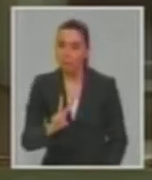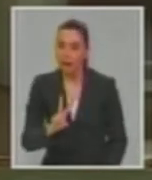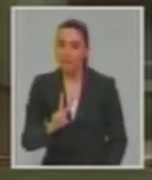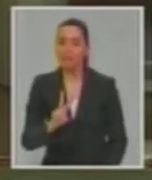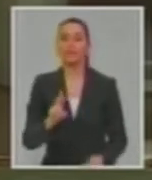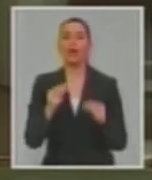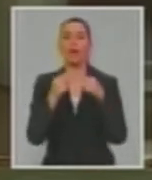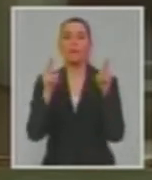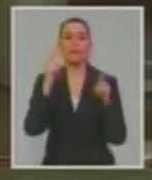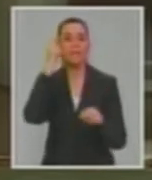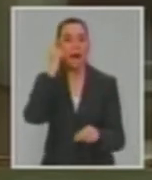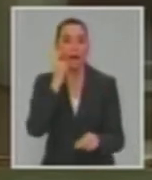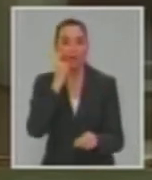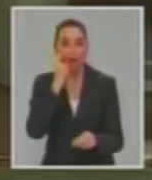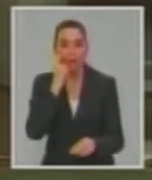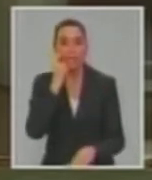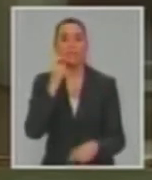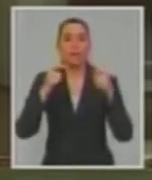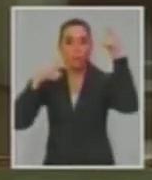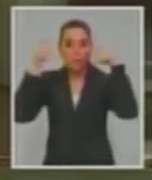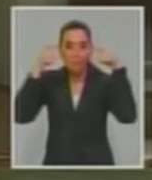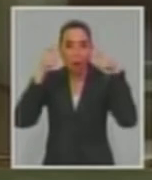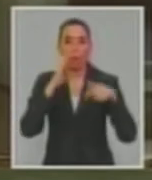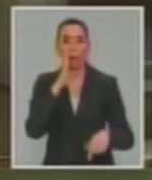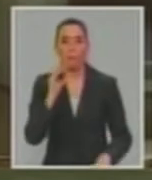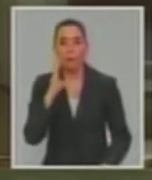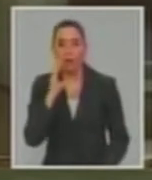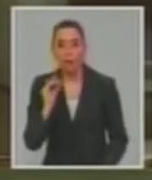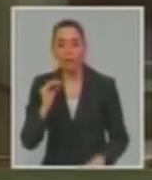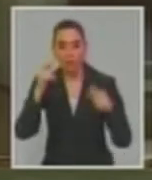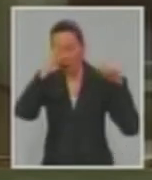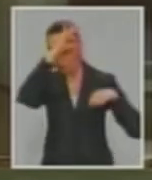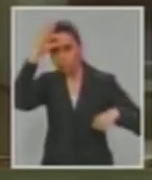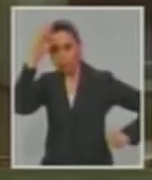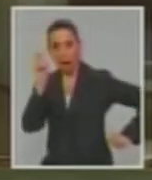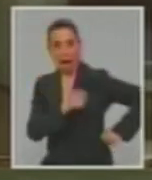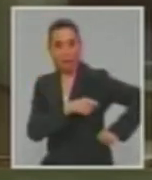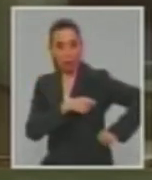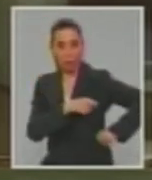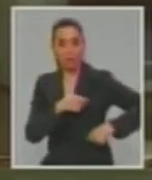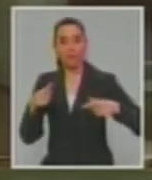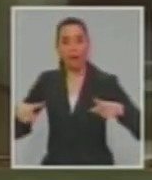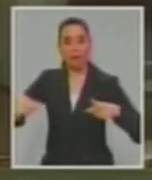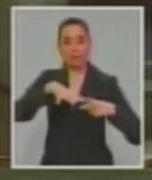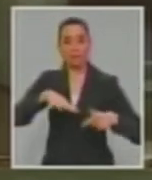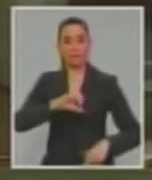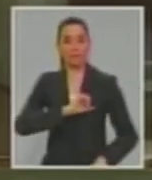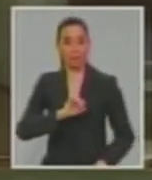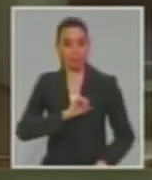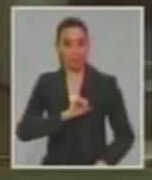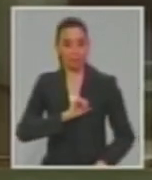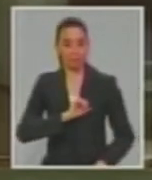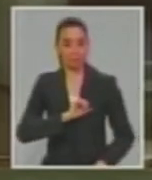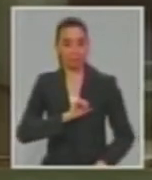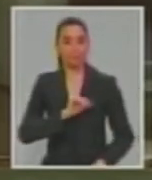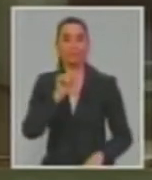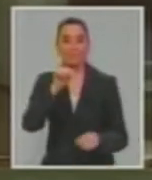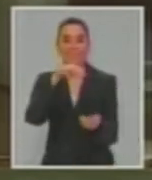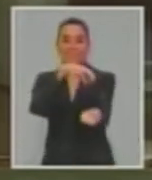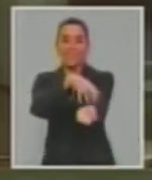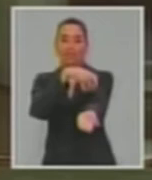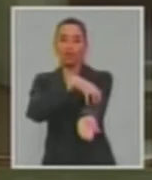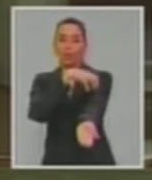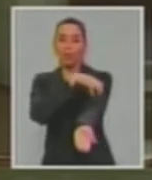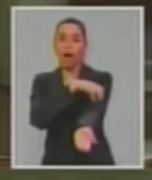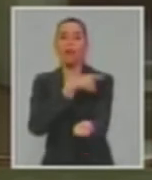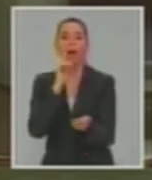del Libertador Bernardo O'Higgins, del Maule, del Biobío, de la Araucanía y la región metropolitana, que corresponden a las regiones